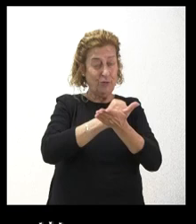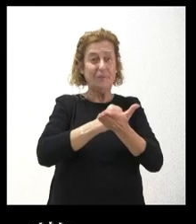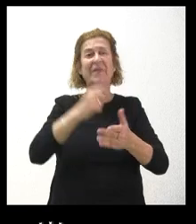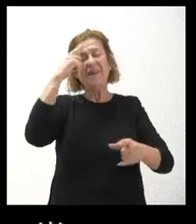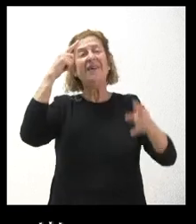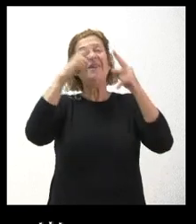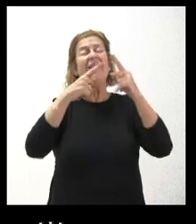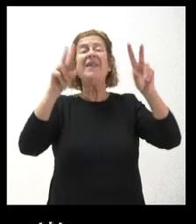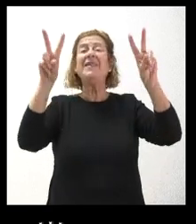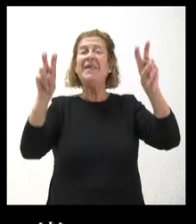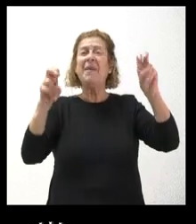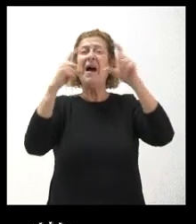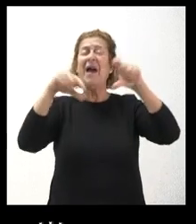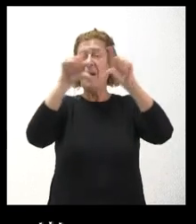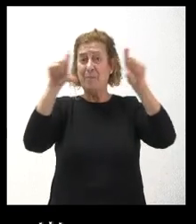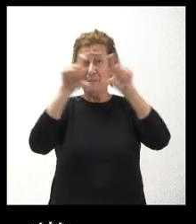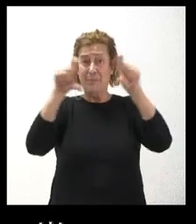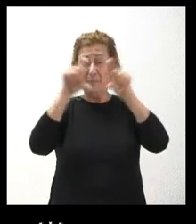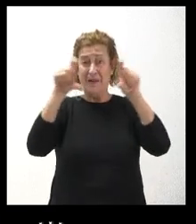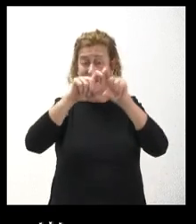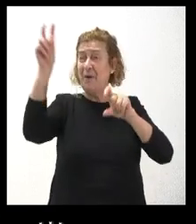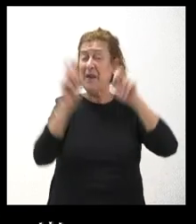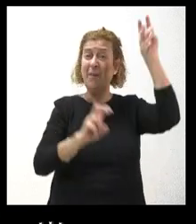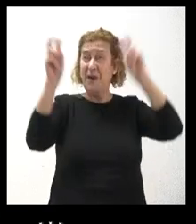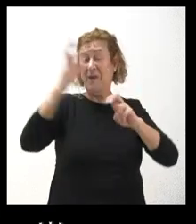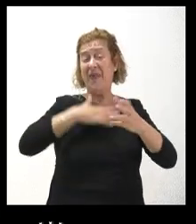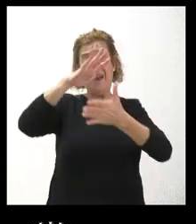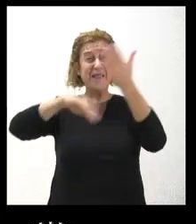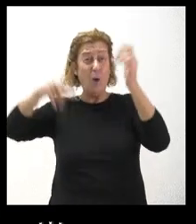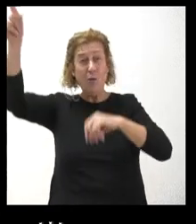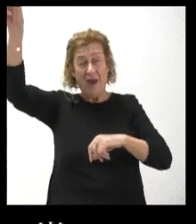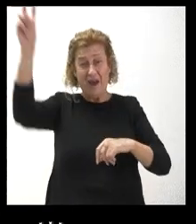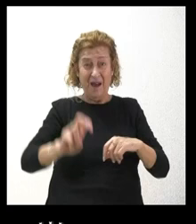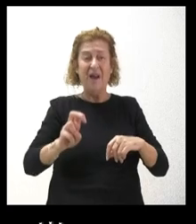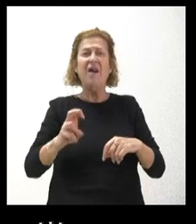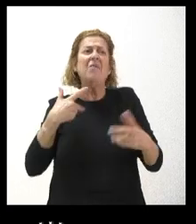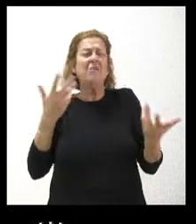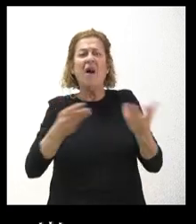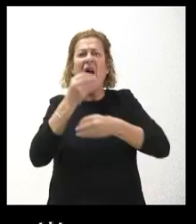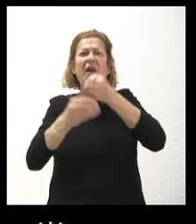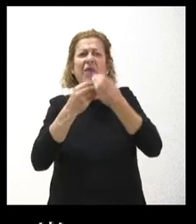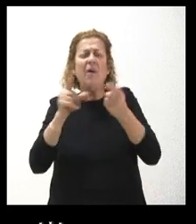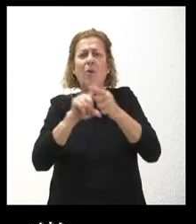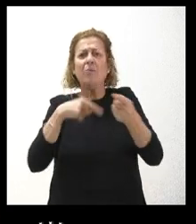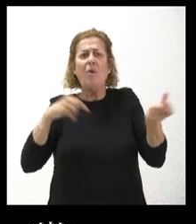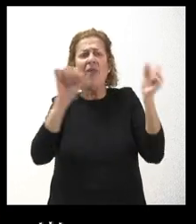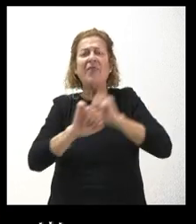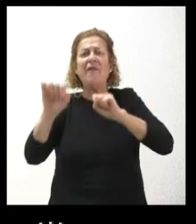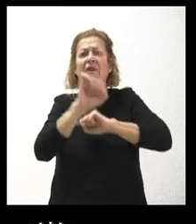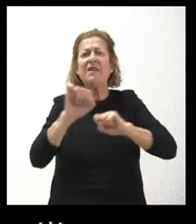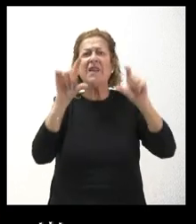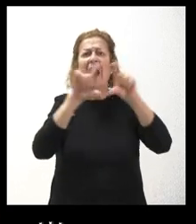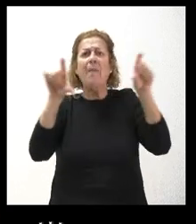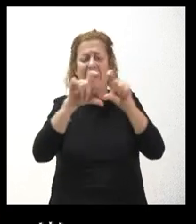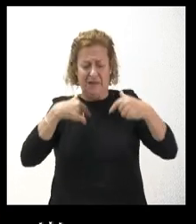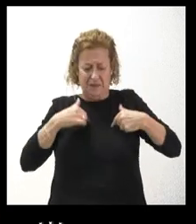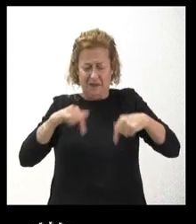el asunto de las empresas eh llegadas desde Cataluña Cómo se va a escenificar la defensa de las empresas de desde Castilla